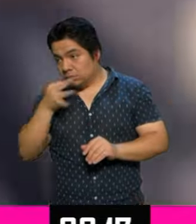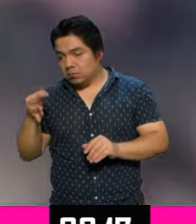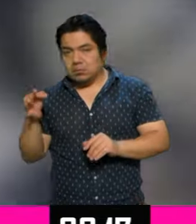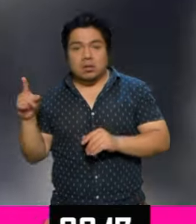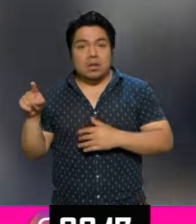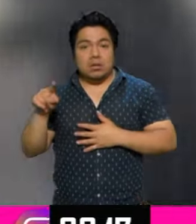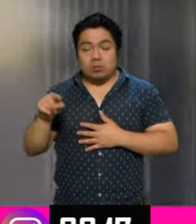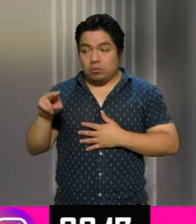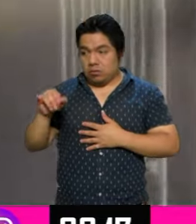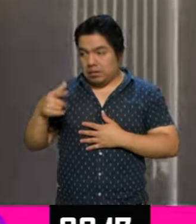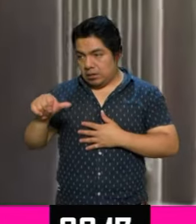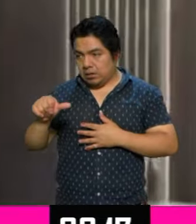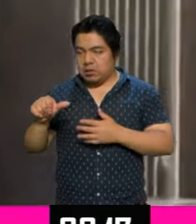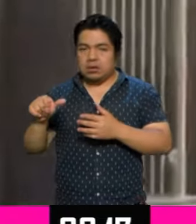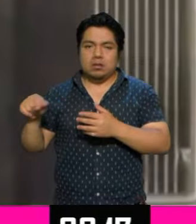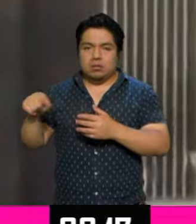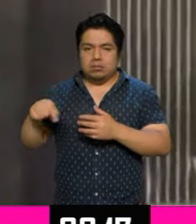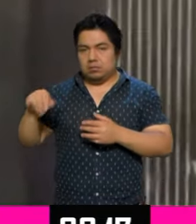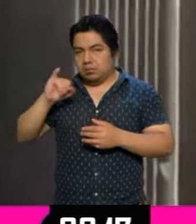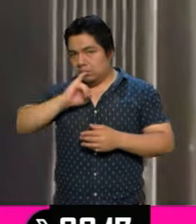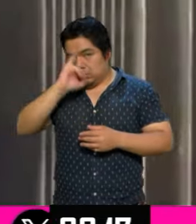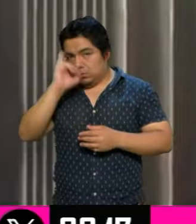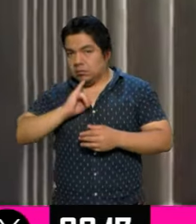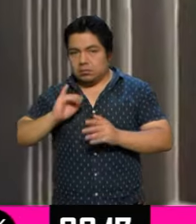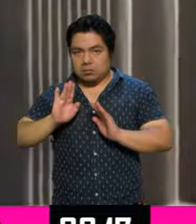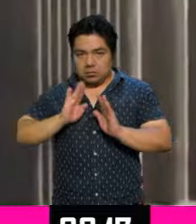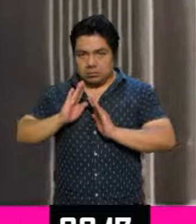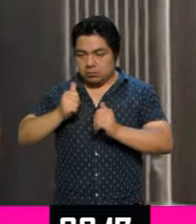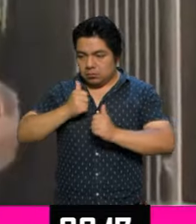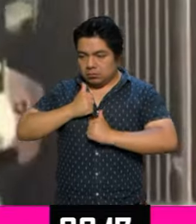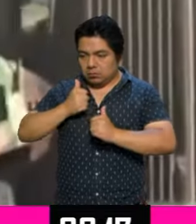Zúñiga y el jefe de la Armada,